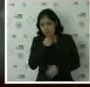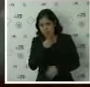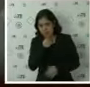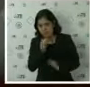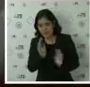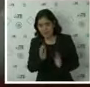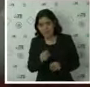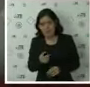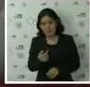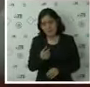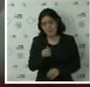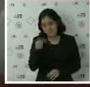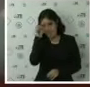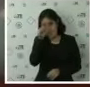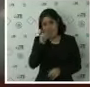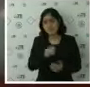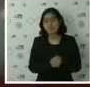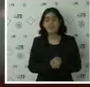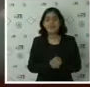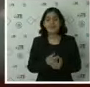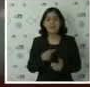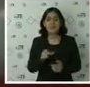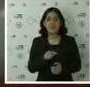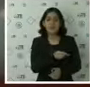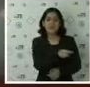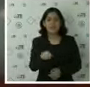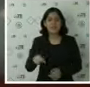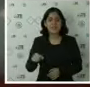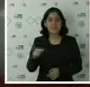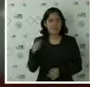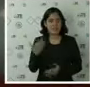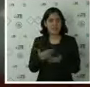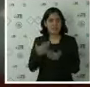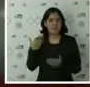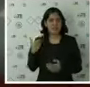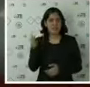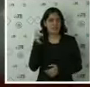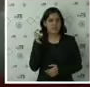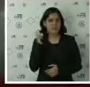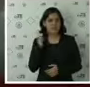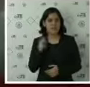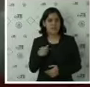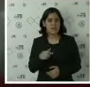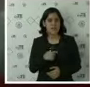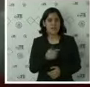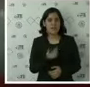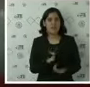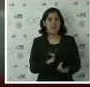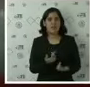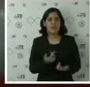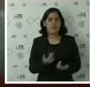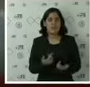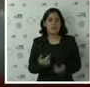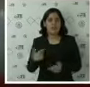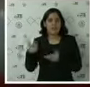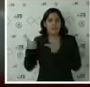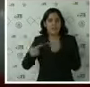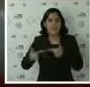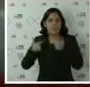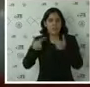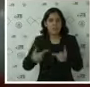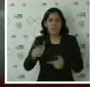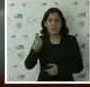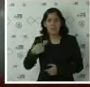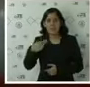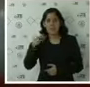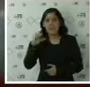aquí sí los veo. ¿Han oído esto de generación de cristal? A ustedes les dicen que son generación, miren, todos dijeron